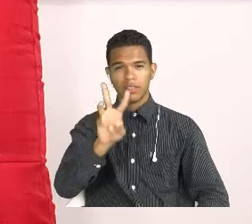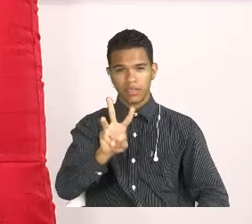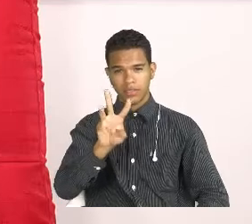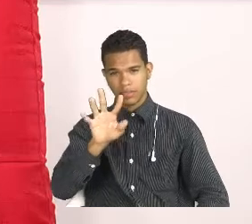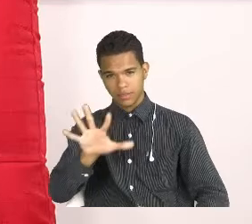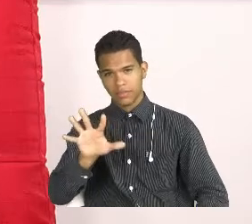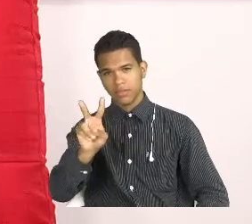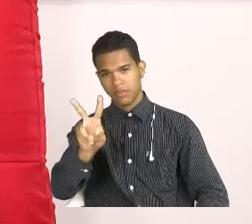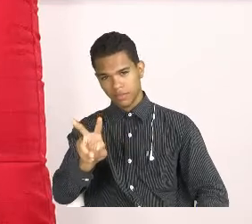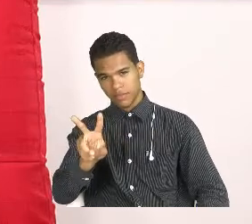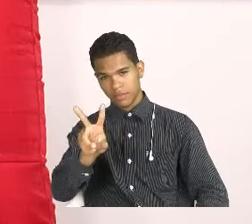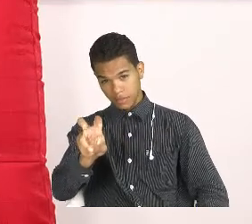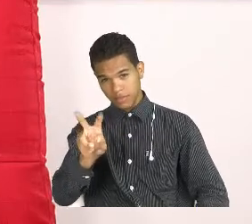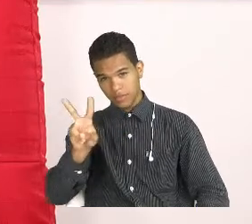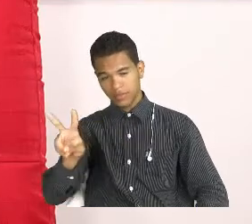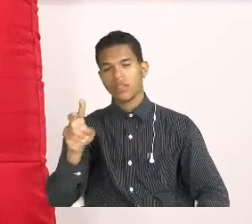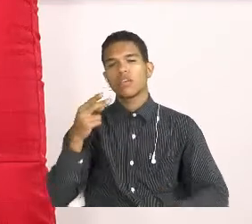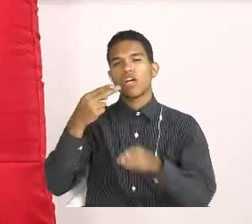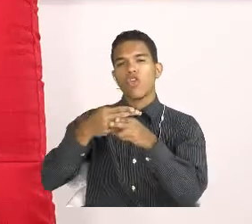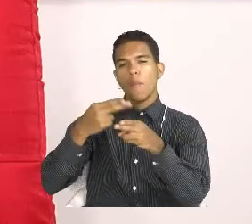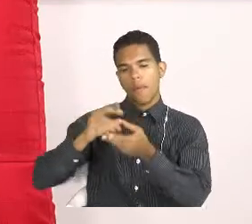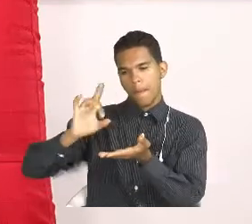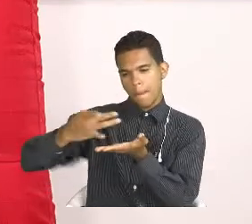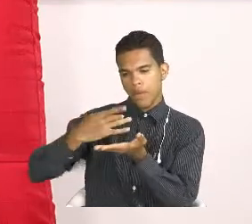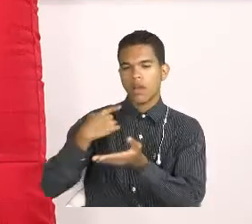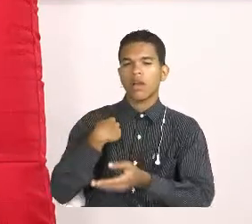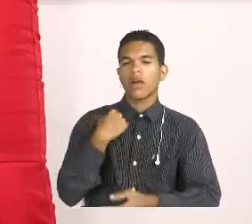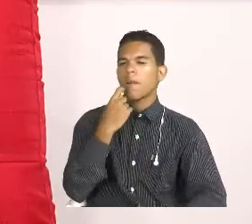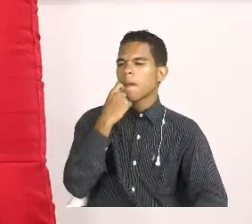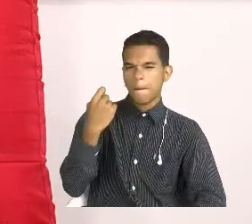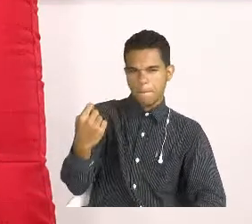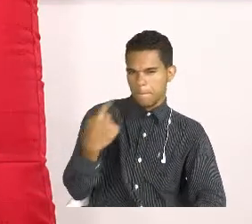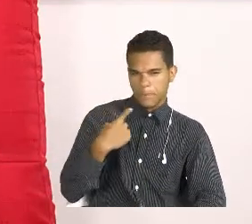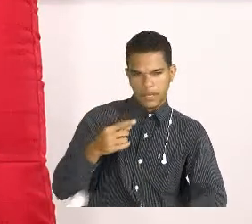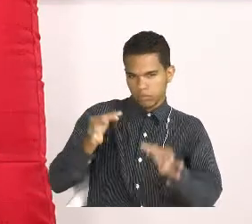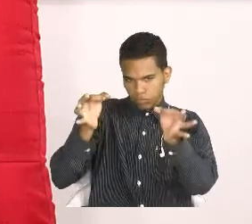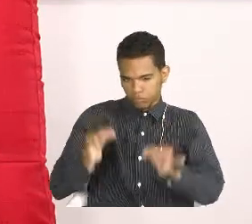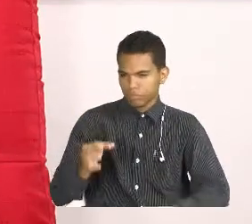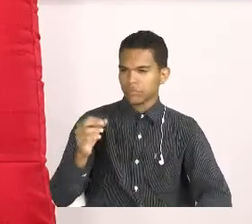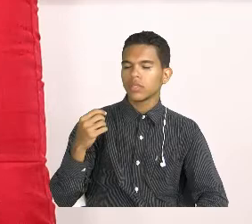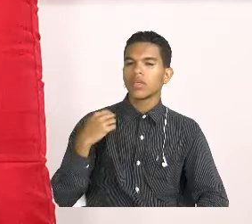318-527-3572. Nos dejan su nombre, la pregunta muy puntual sobre el tema del día y les